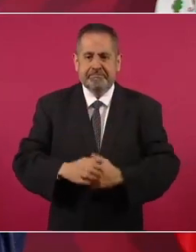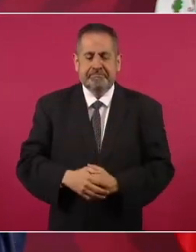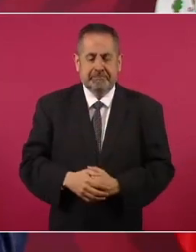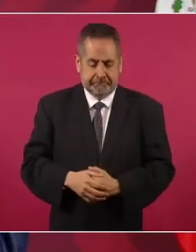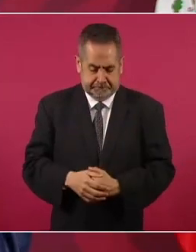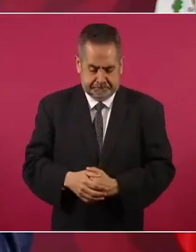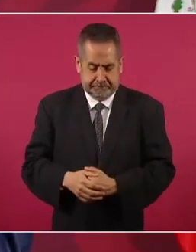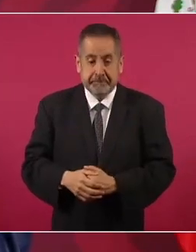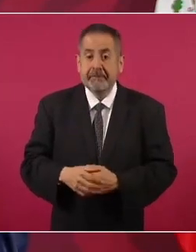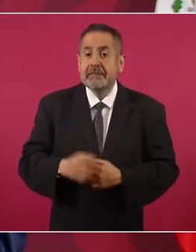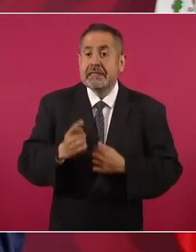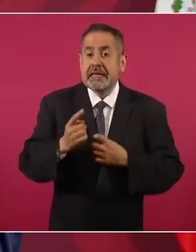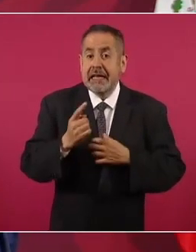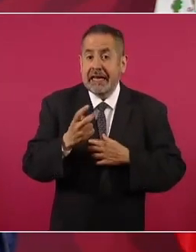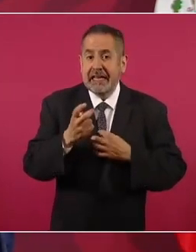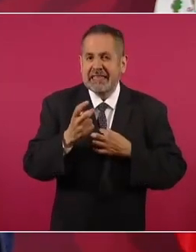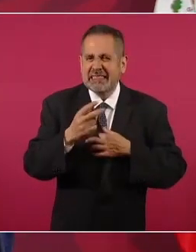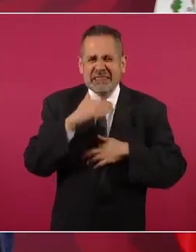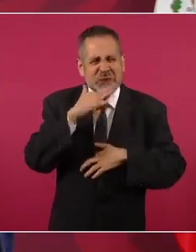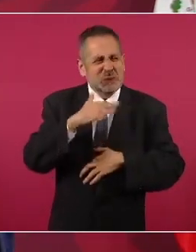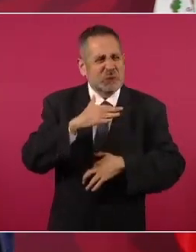Esa podredumbre